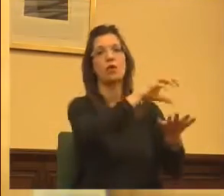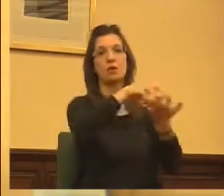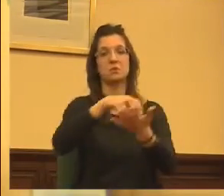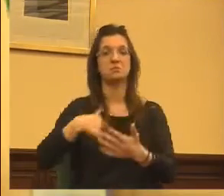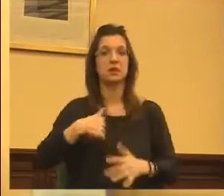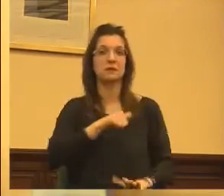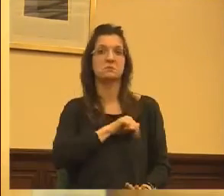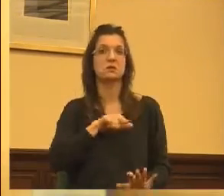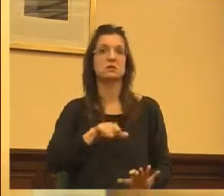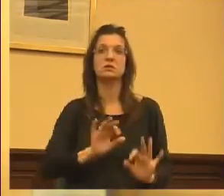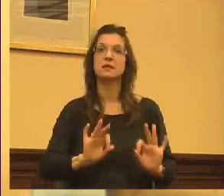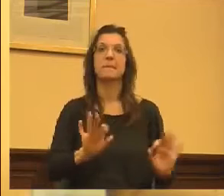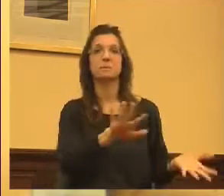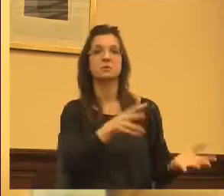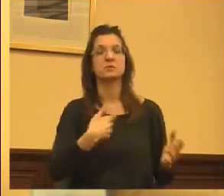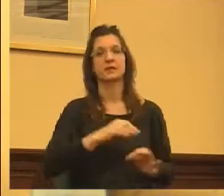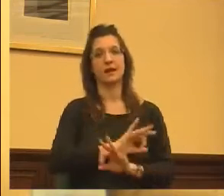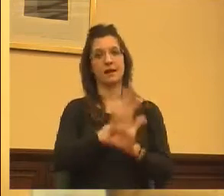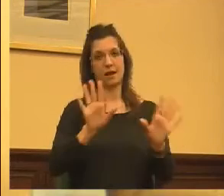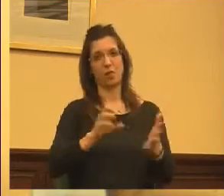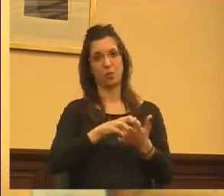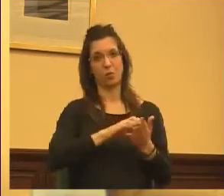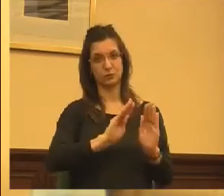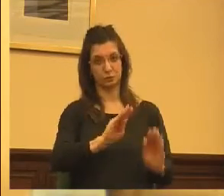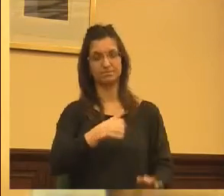públicos. Espero que con eso más o menos haber aclarado sus dudas. Muchas gracias.